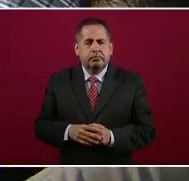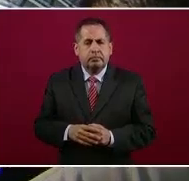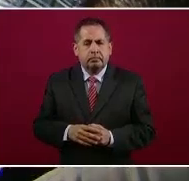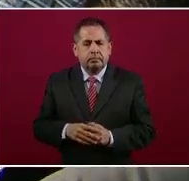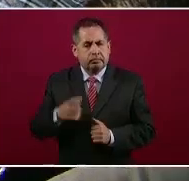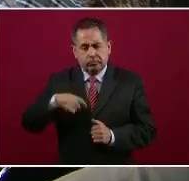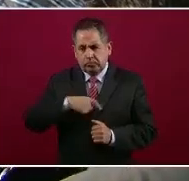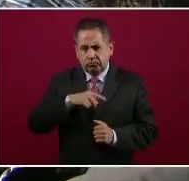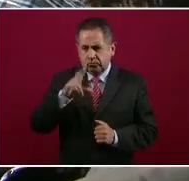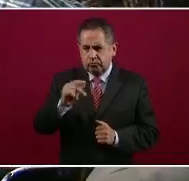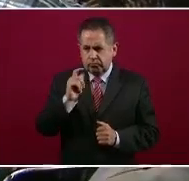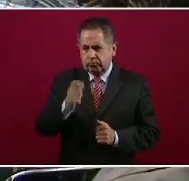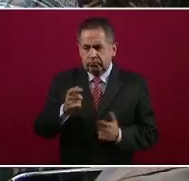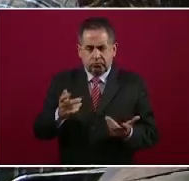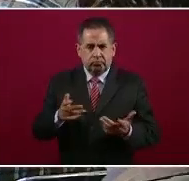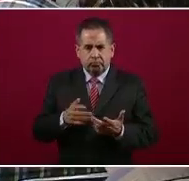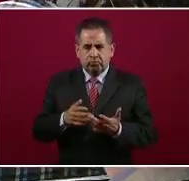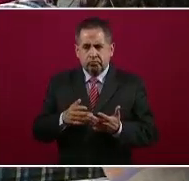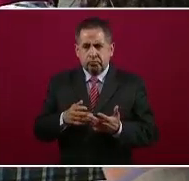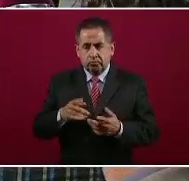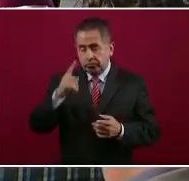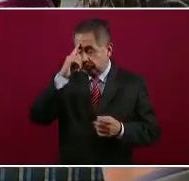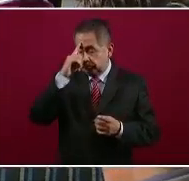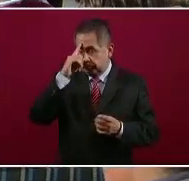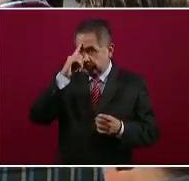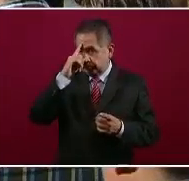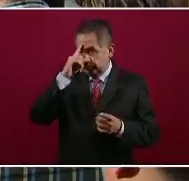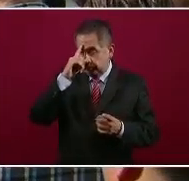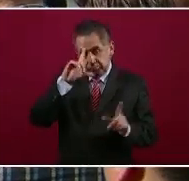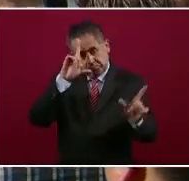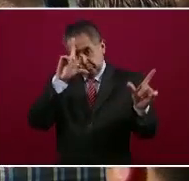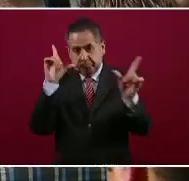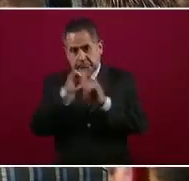ah y perder la cabeza